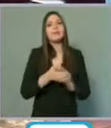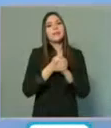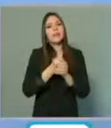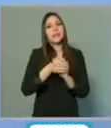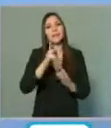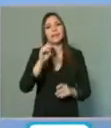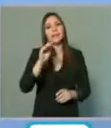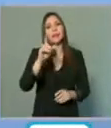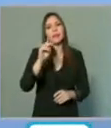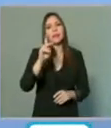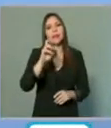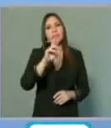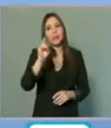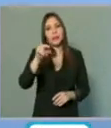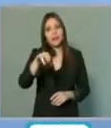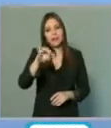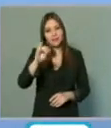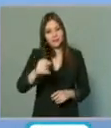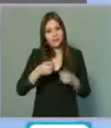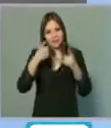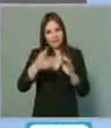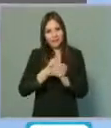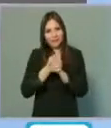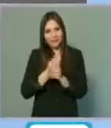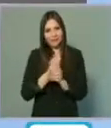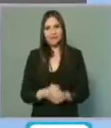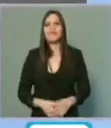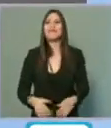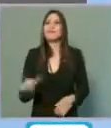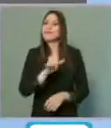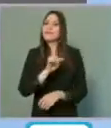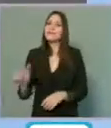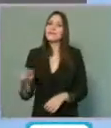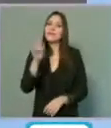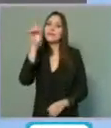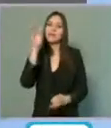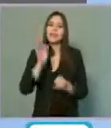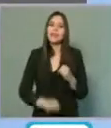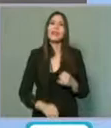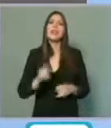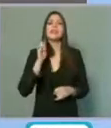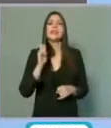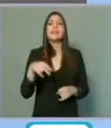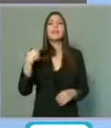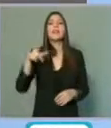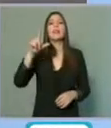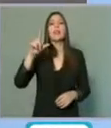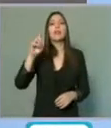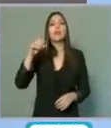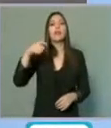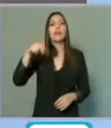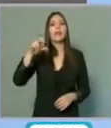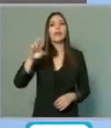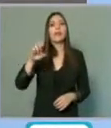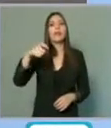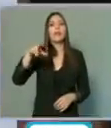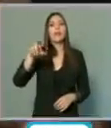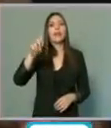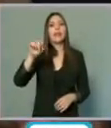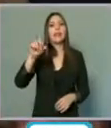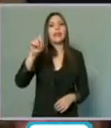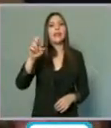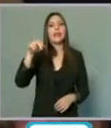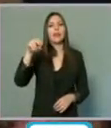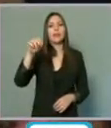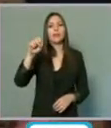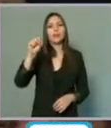por cierto. Saludos. Y bueno, saludos. la última. La última se llama Lo que queda de nosotros. Es una obra para